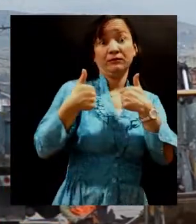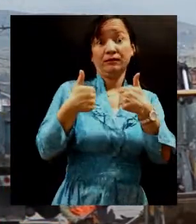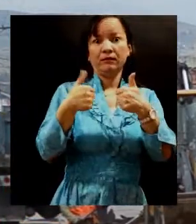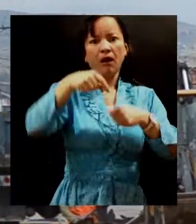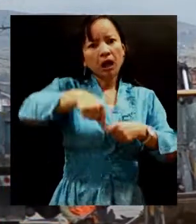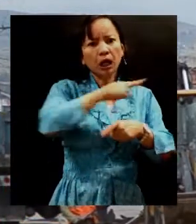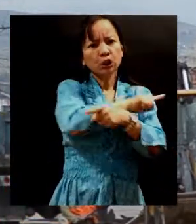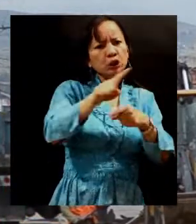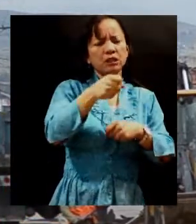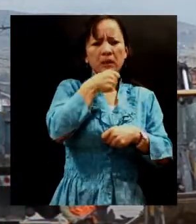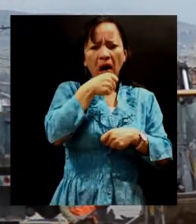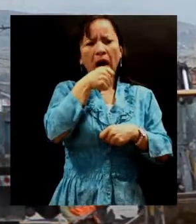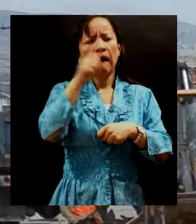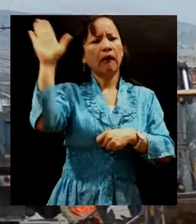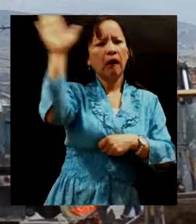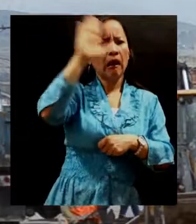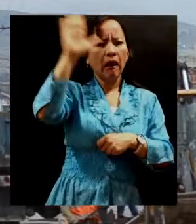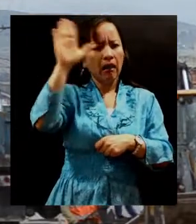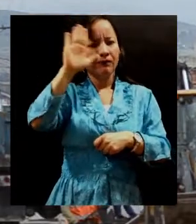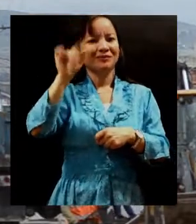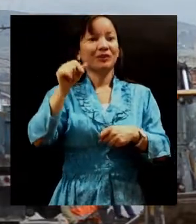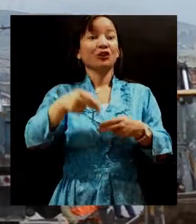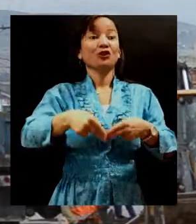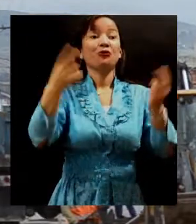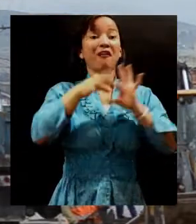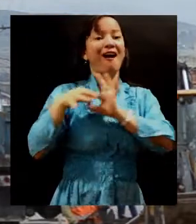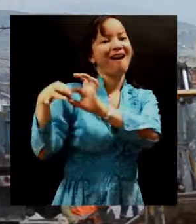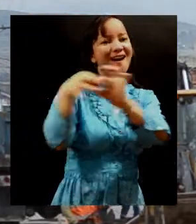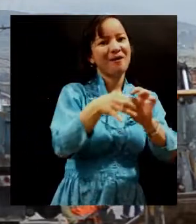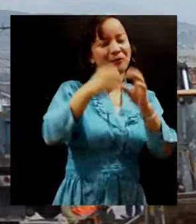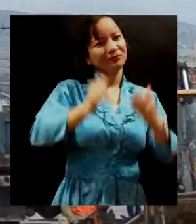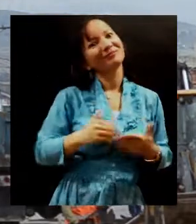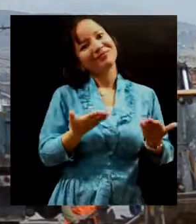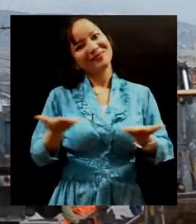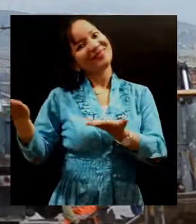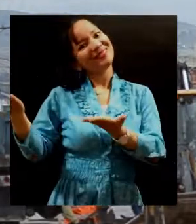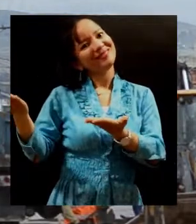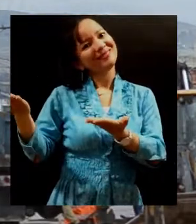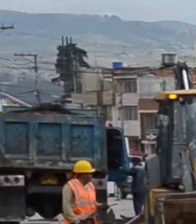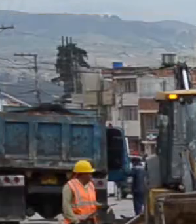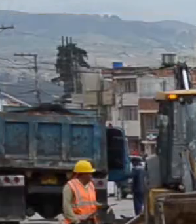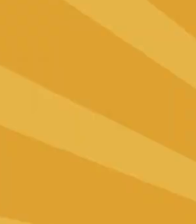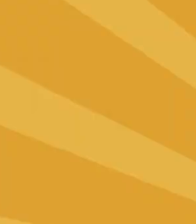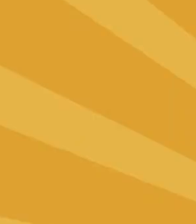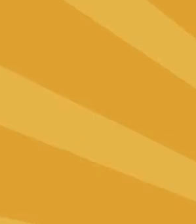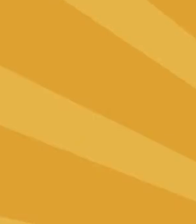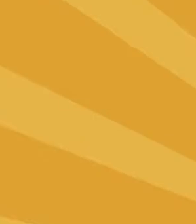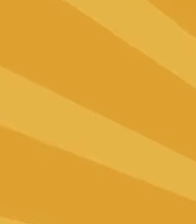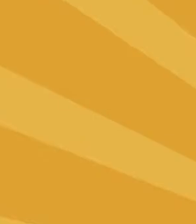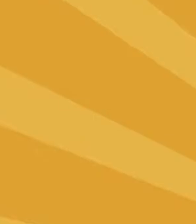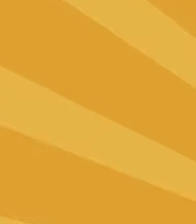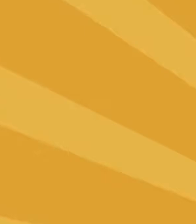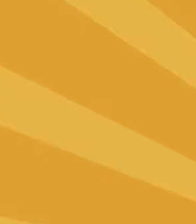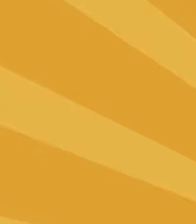rápida por las noticias más importantes de la semana a través de nuestro resumen informativo Tunja Somos Todos. Bienvenidos.